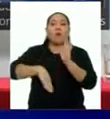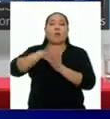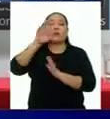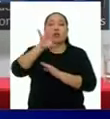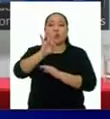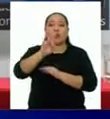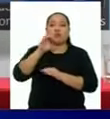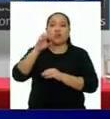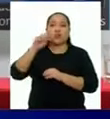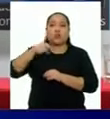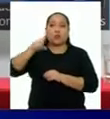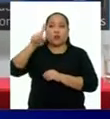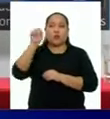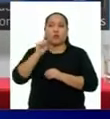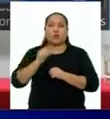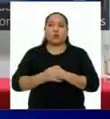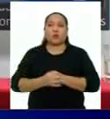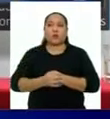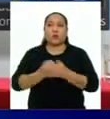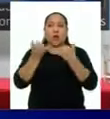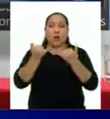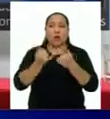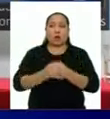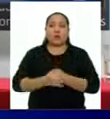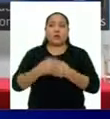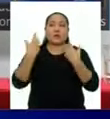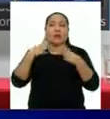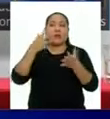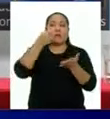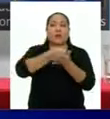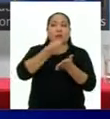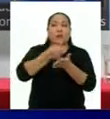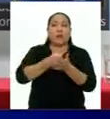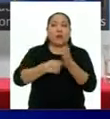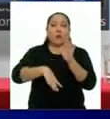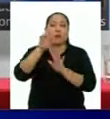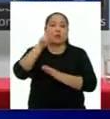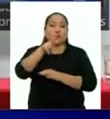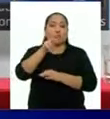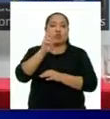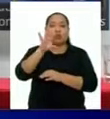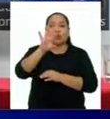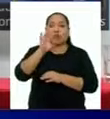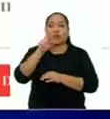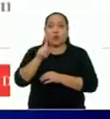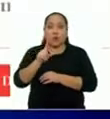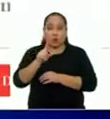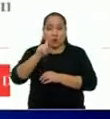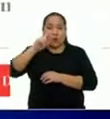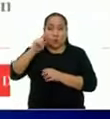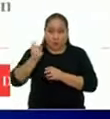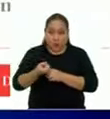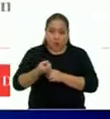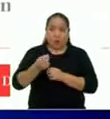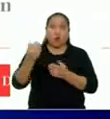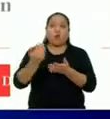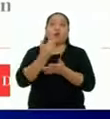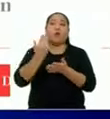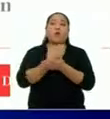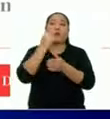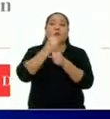por favor. A la fecha, ya se han subsidiado más de 291.000 nuevos empleos,